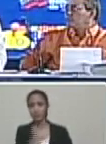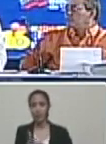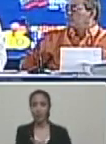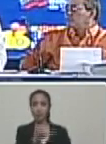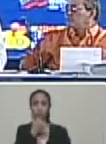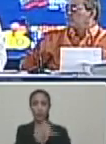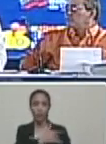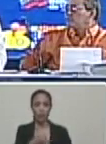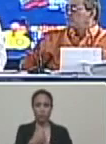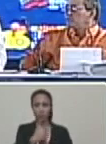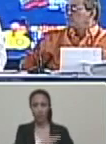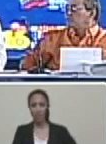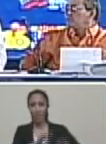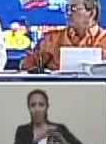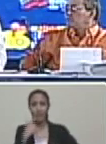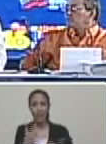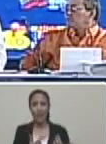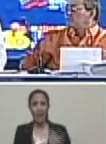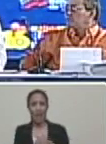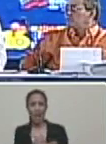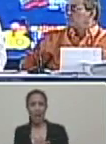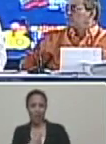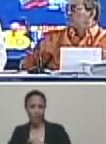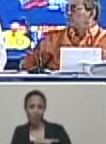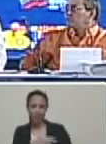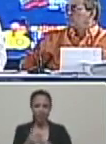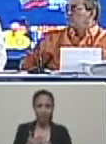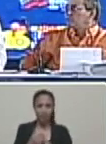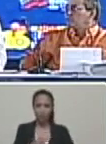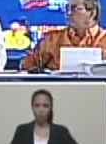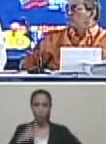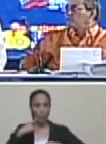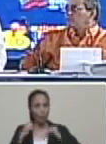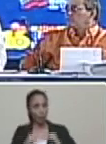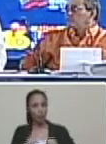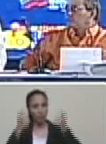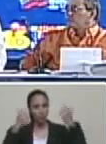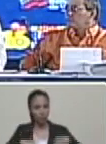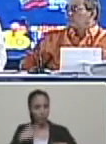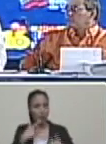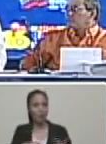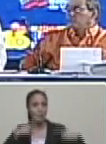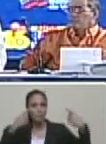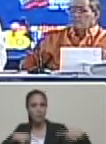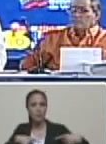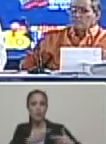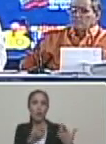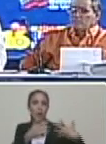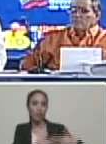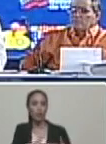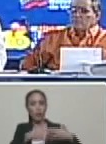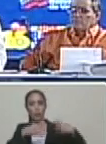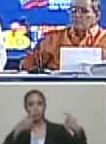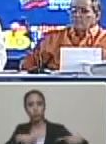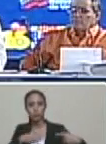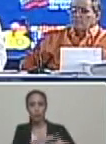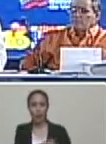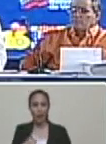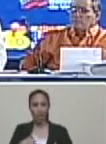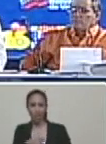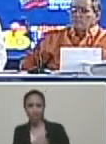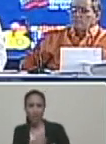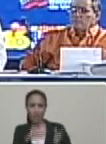malas, con amenazas y chantajes, nos plantamos, pues, bien duro, de frente, frente al imperialismo. Nunca podrán con